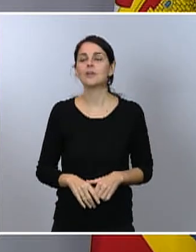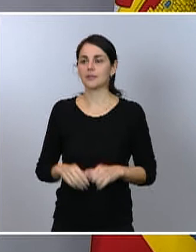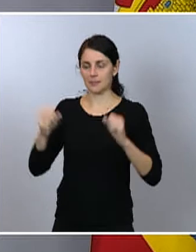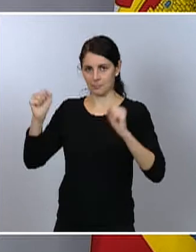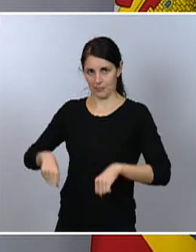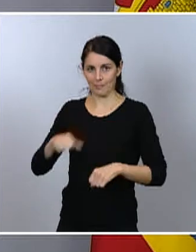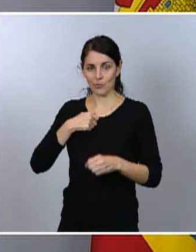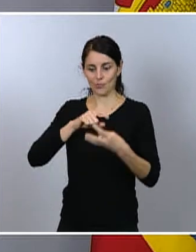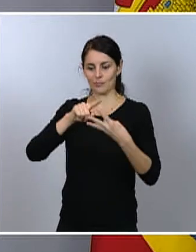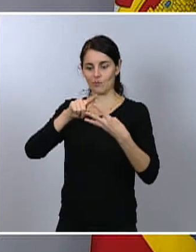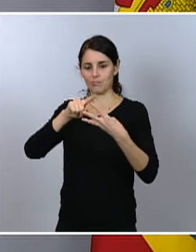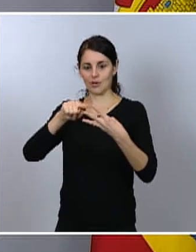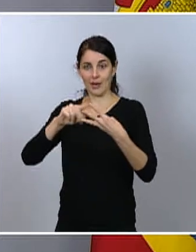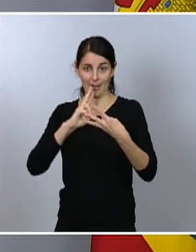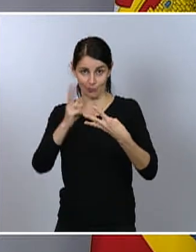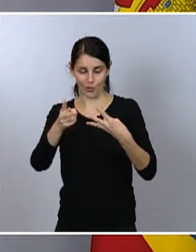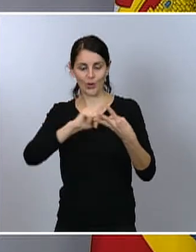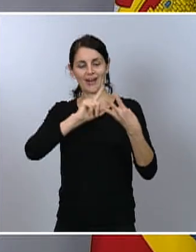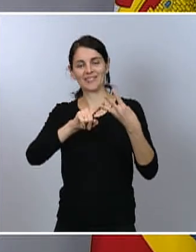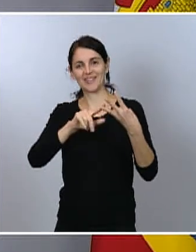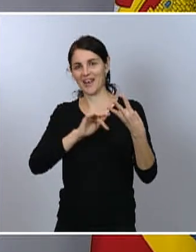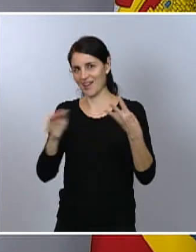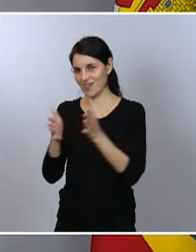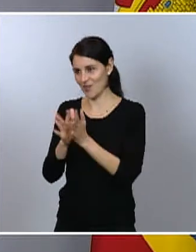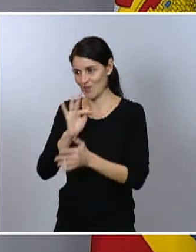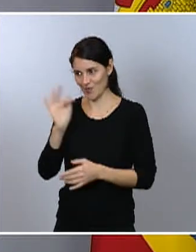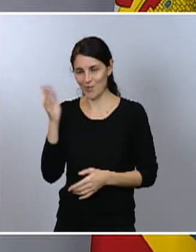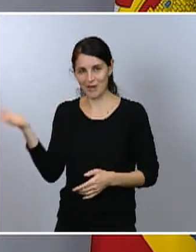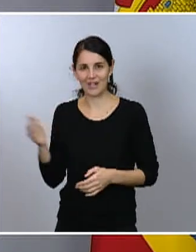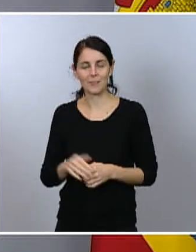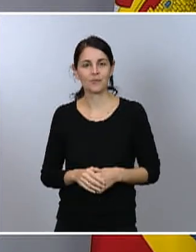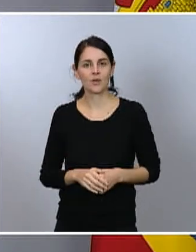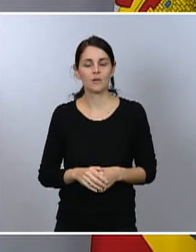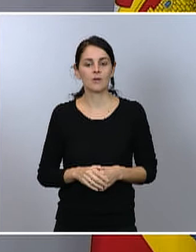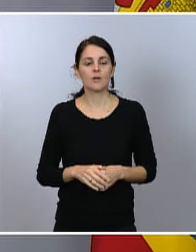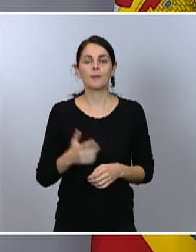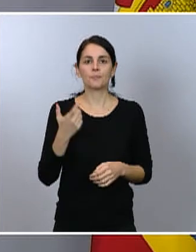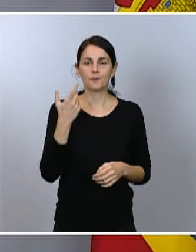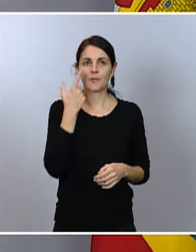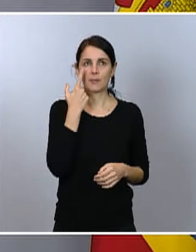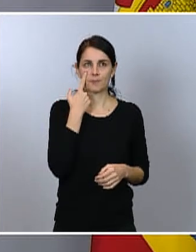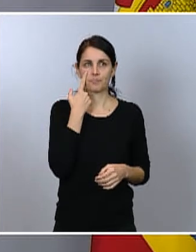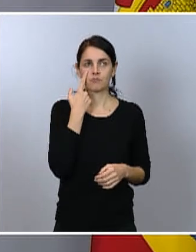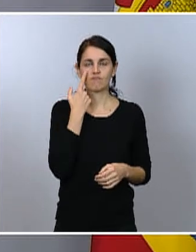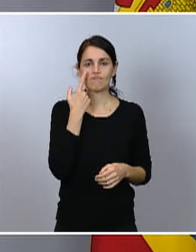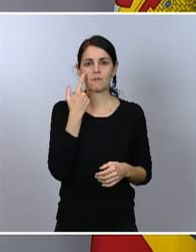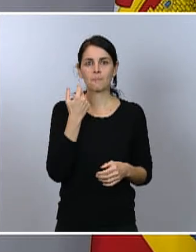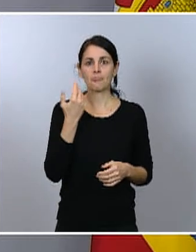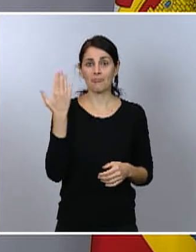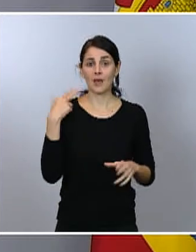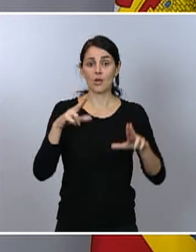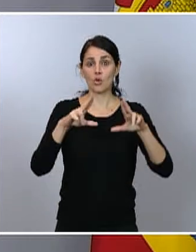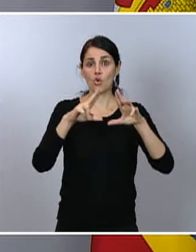la tercera te la paso a ti, Raquel. Se puede notar ya en Madrid y